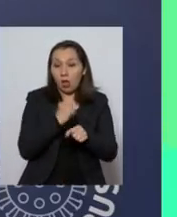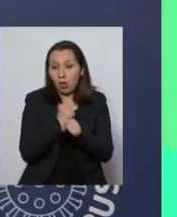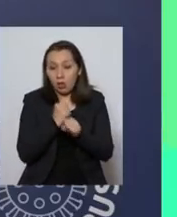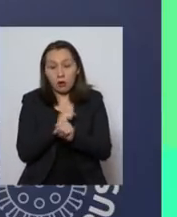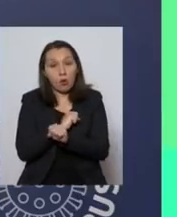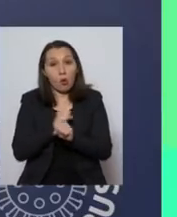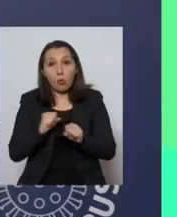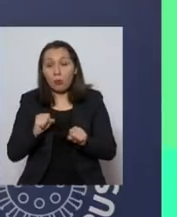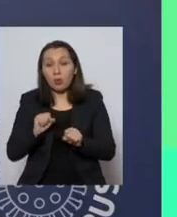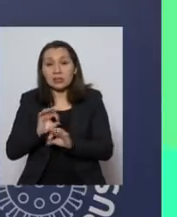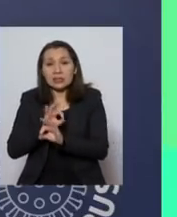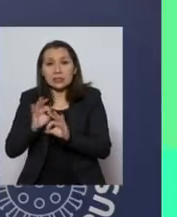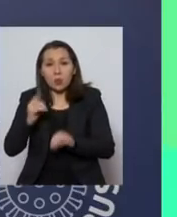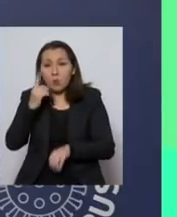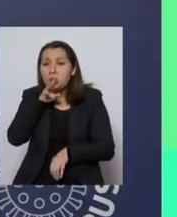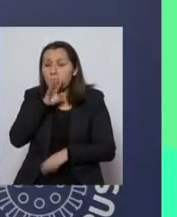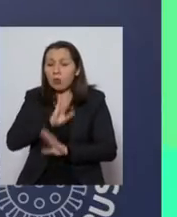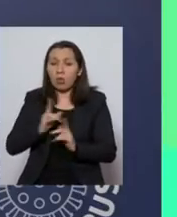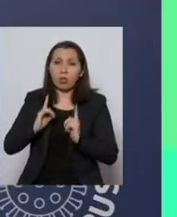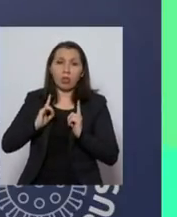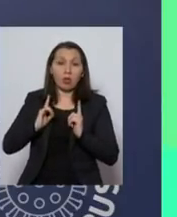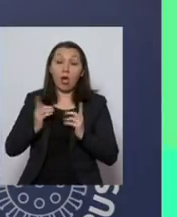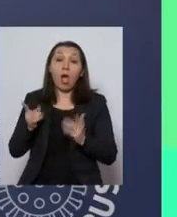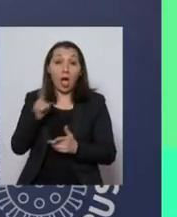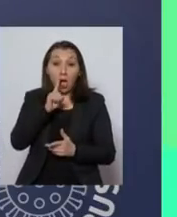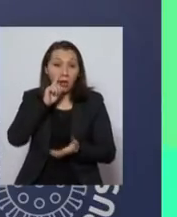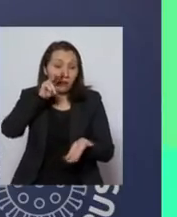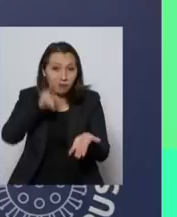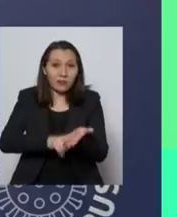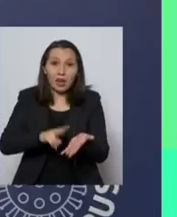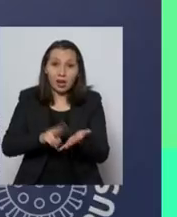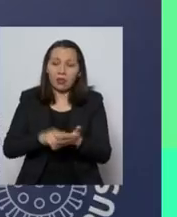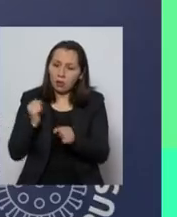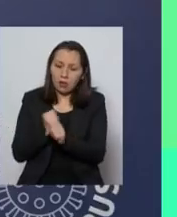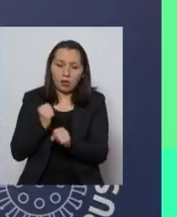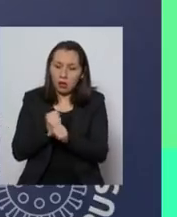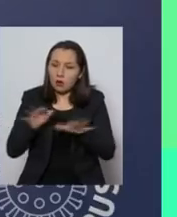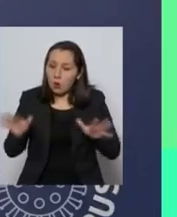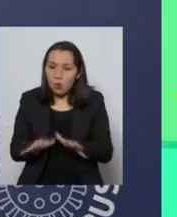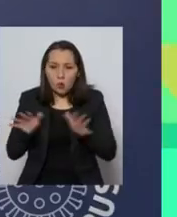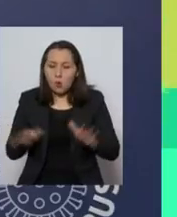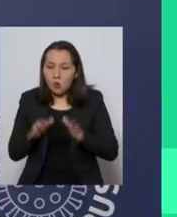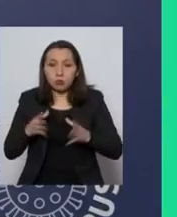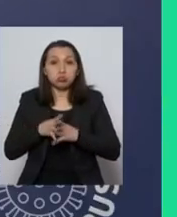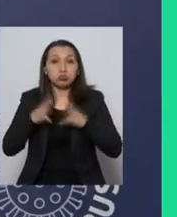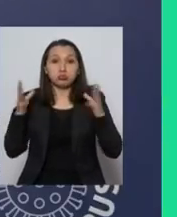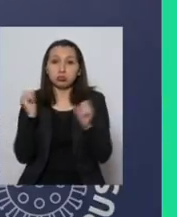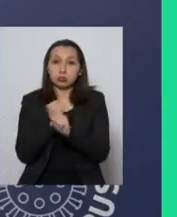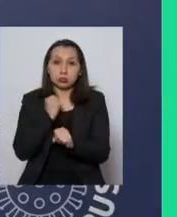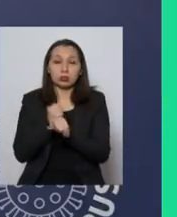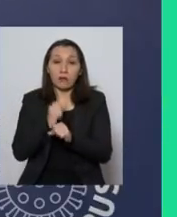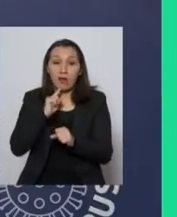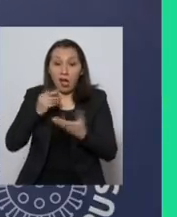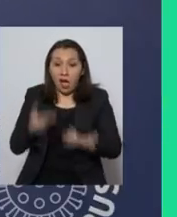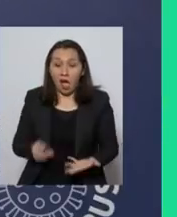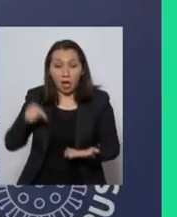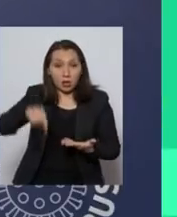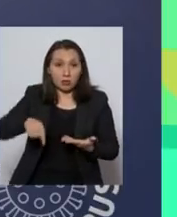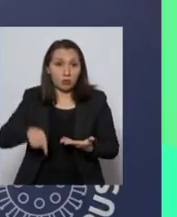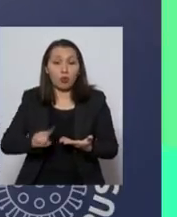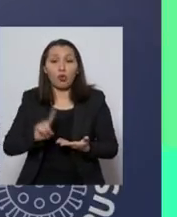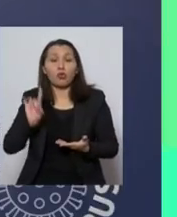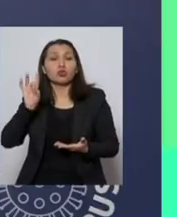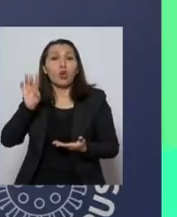podido tomar ni un minuto de descanso, porque esa es la realidad de la intensidad del trabajo que tenemos hoy día,